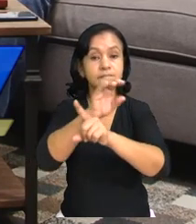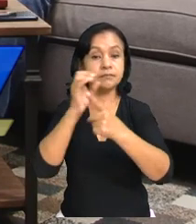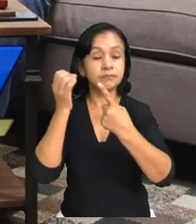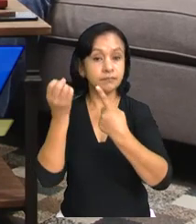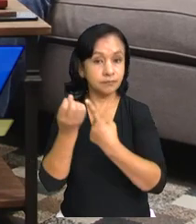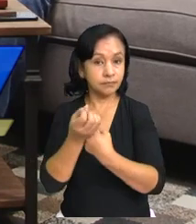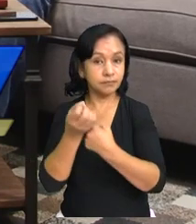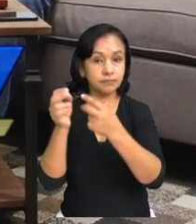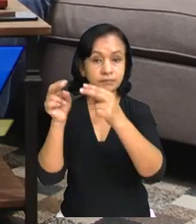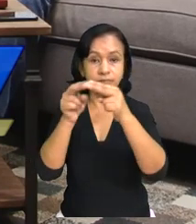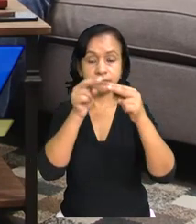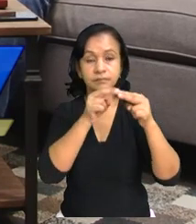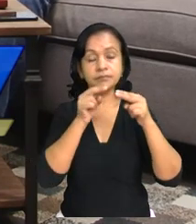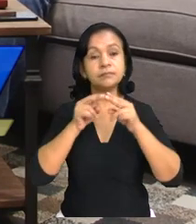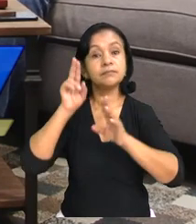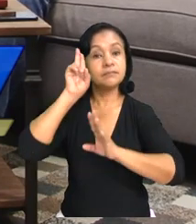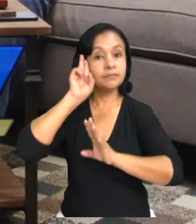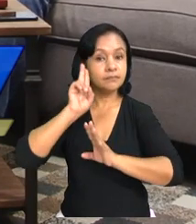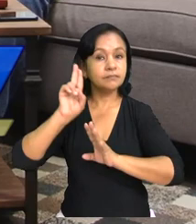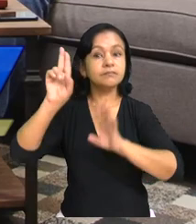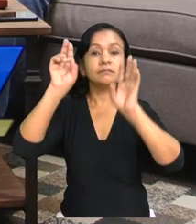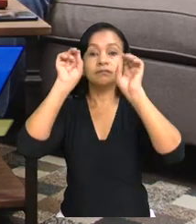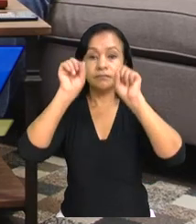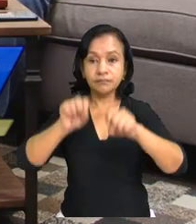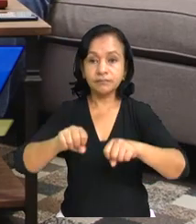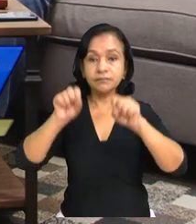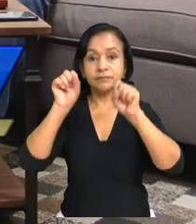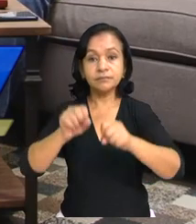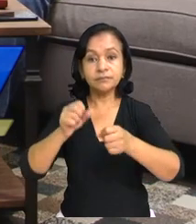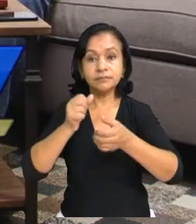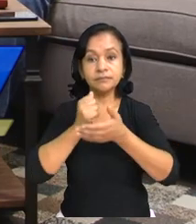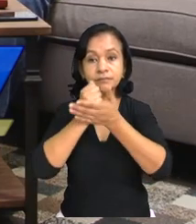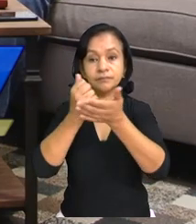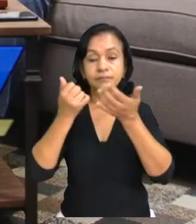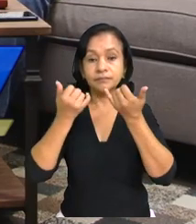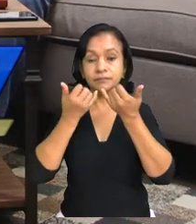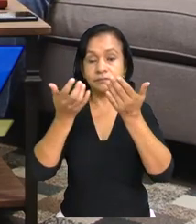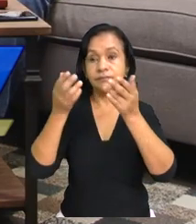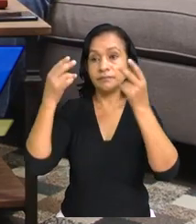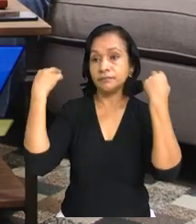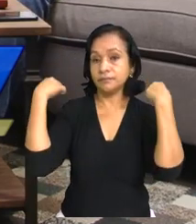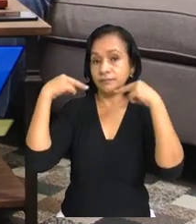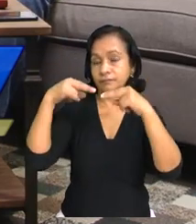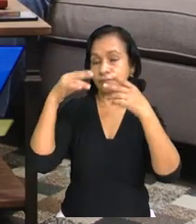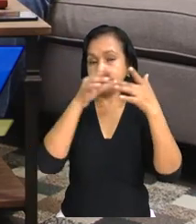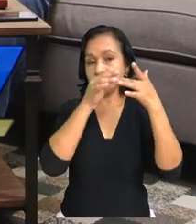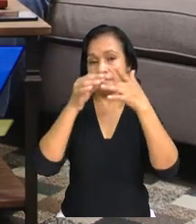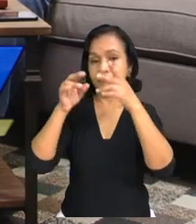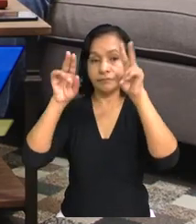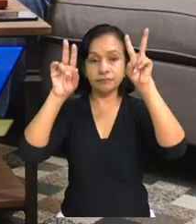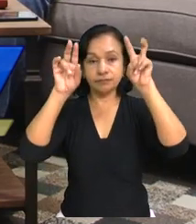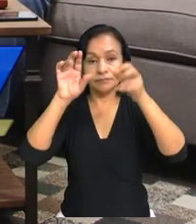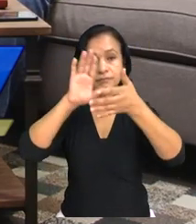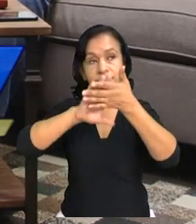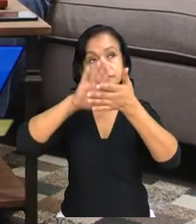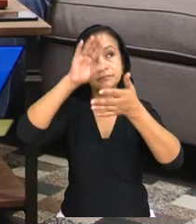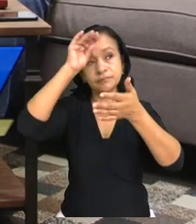incluso articulación con las universidades, en la línea de ir formando profesionales para que puedan trabajar este tema,